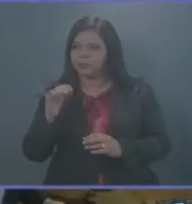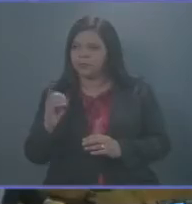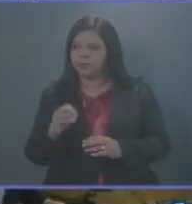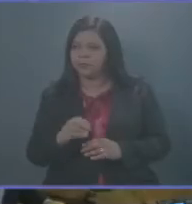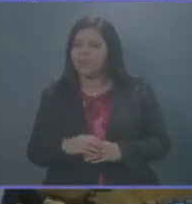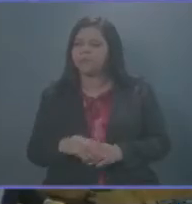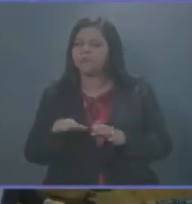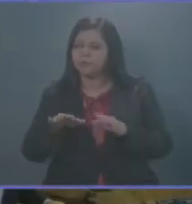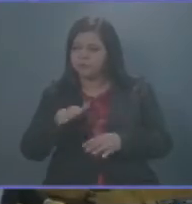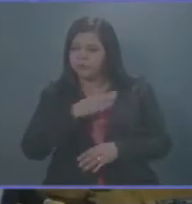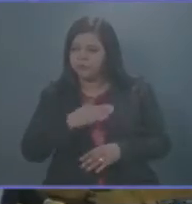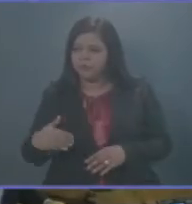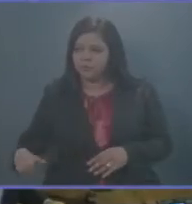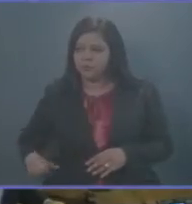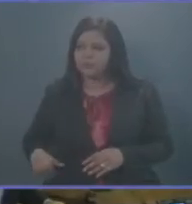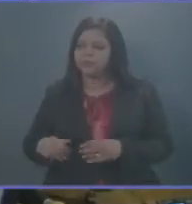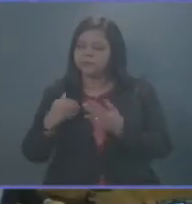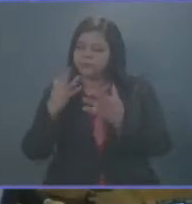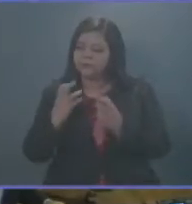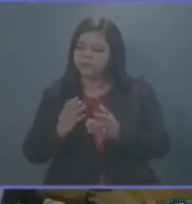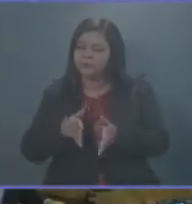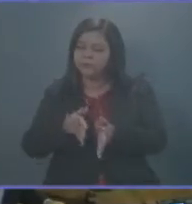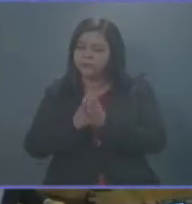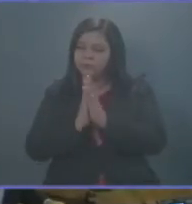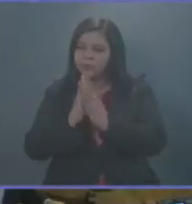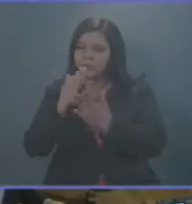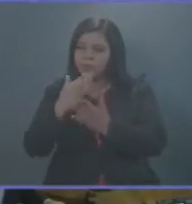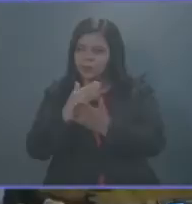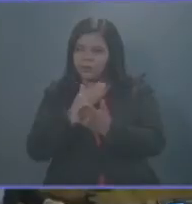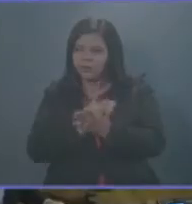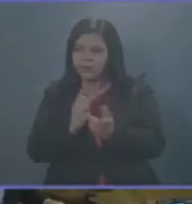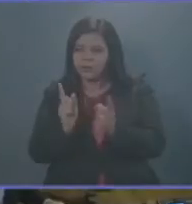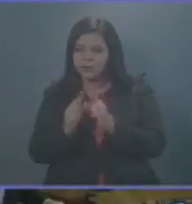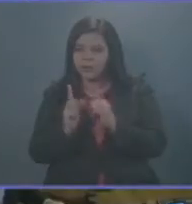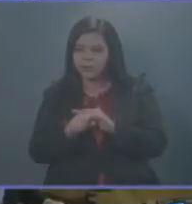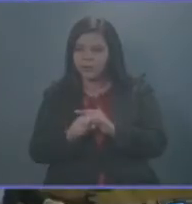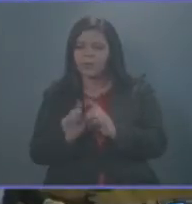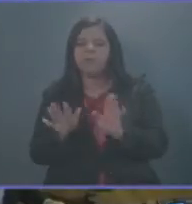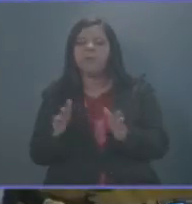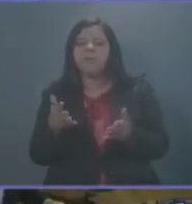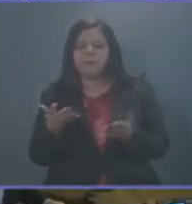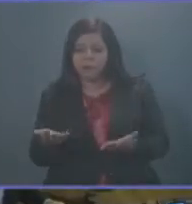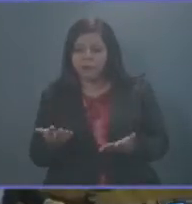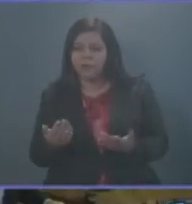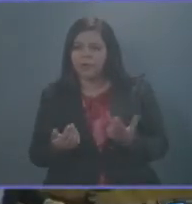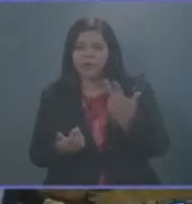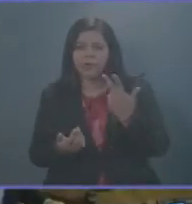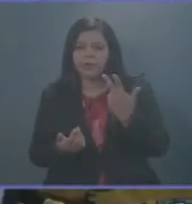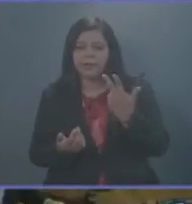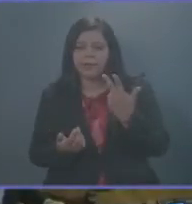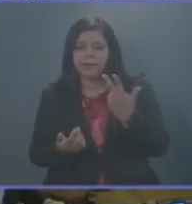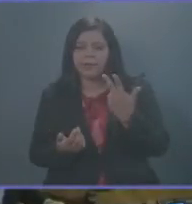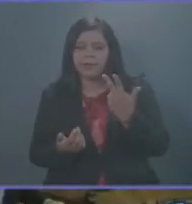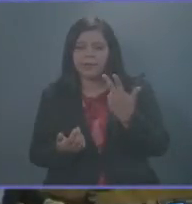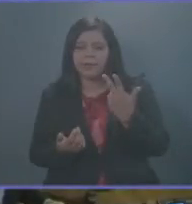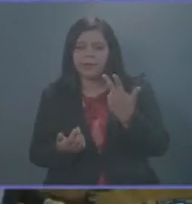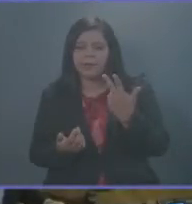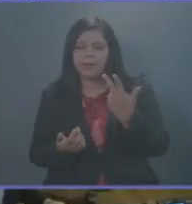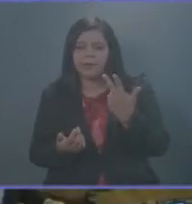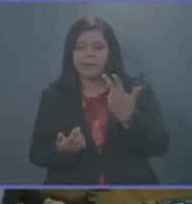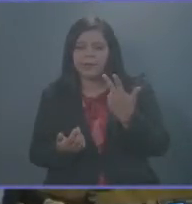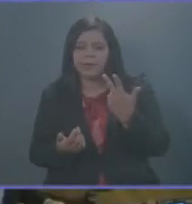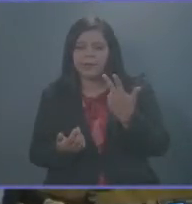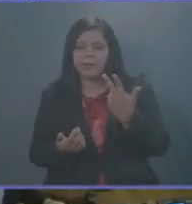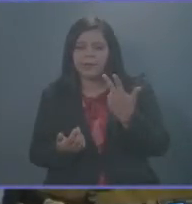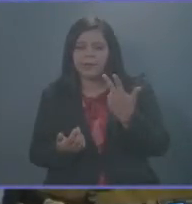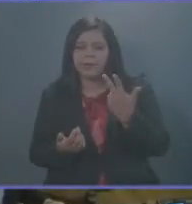Muchísimas gracias, presidente. Solo pedir para la modificación de agenda para poder introducir tres piezas.